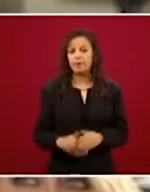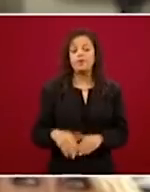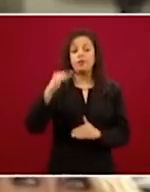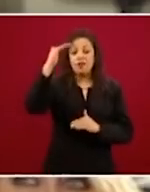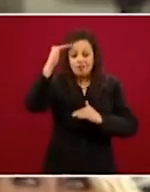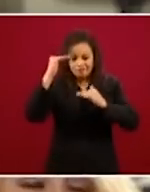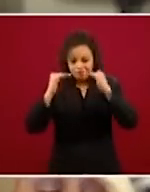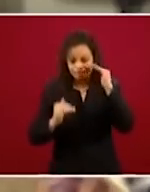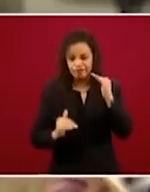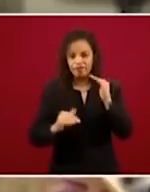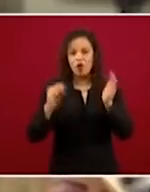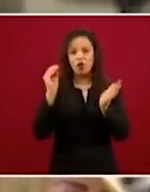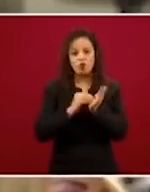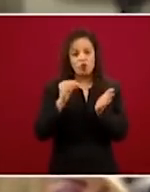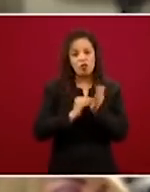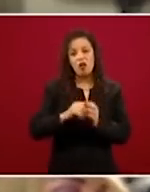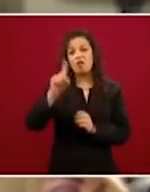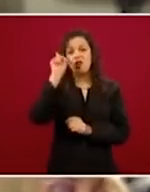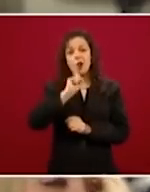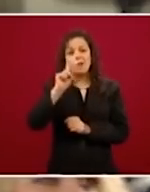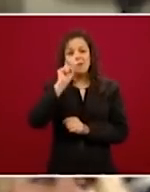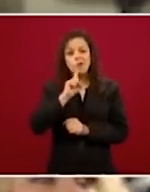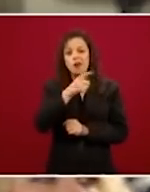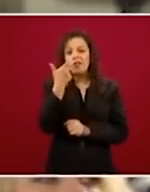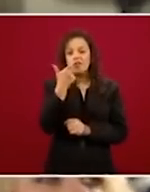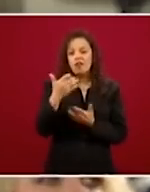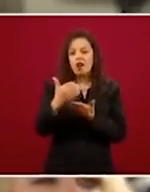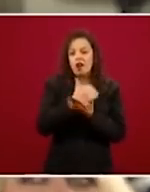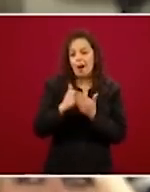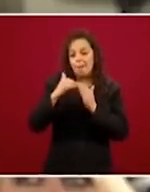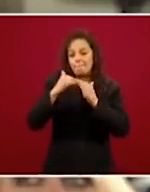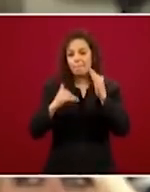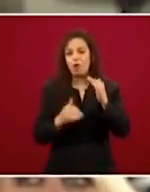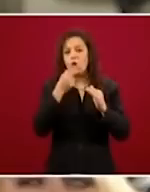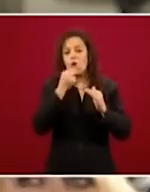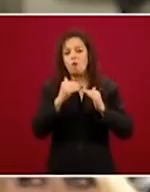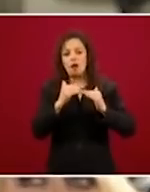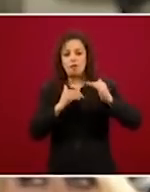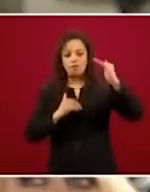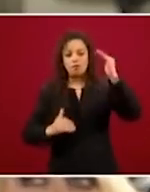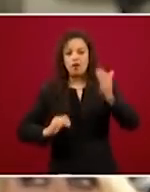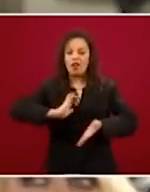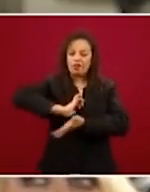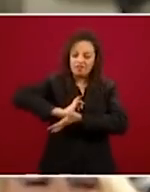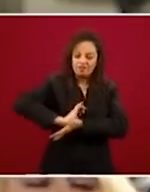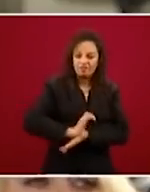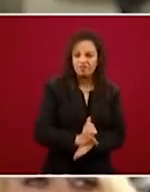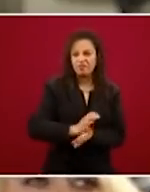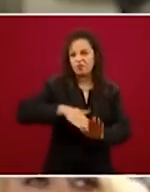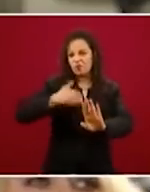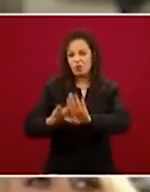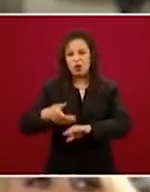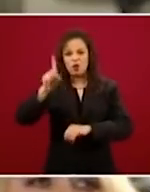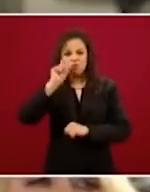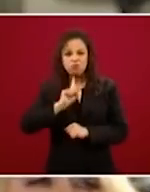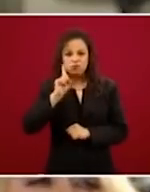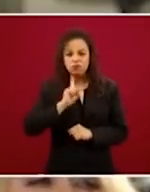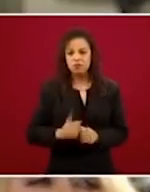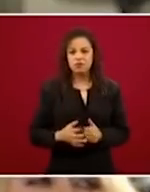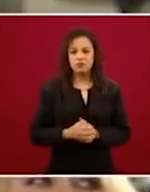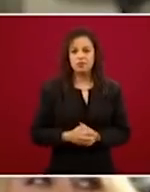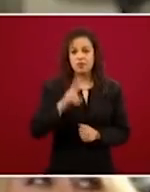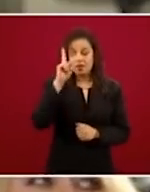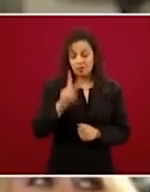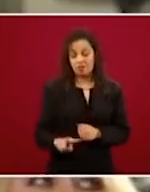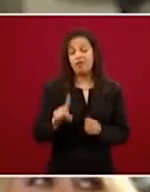las mujeres ganan menos que los hombres por el mismo trabajo es común la discriminación contra las mujeres la verdad es que a mí me preocupa sobre todo este tema